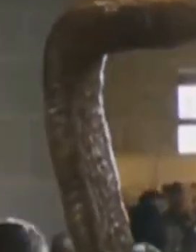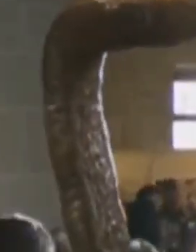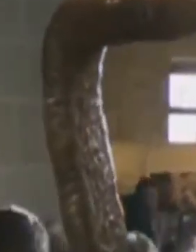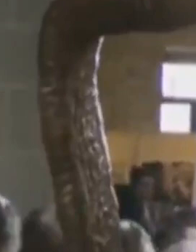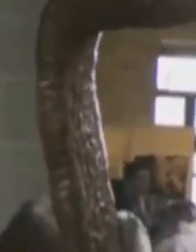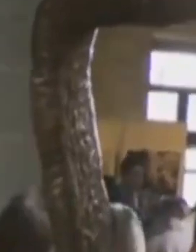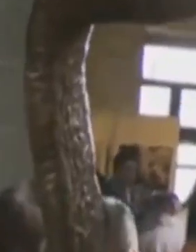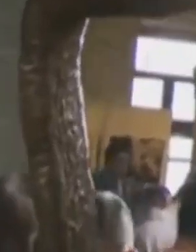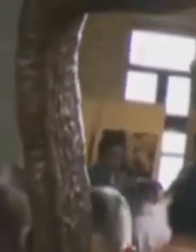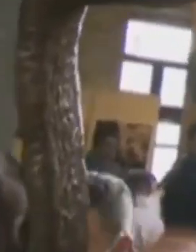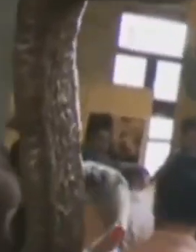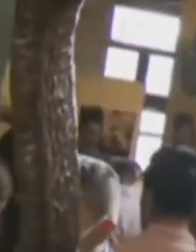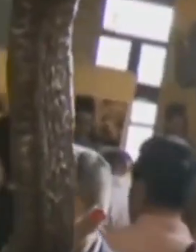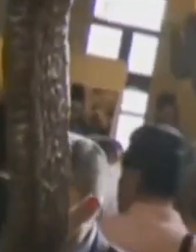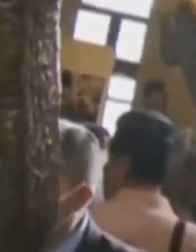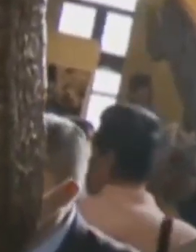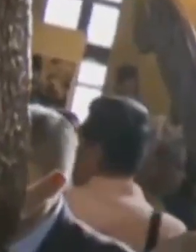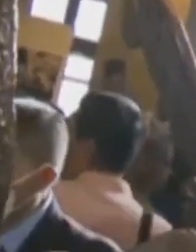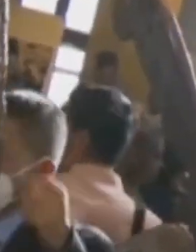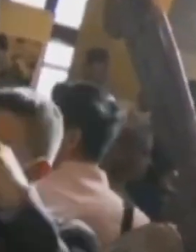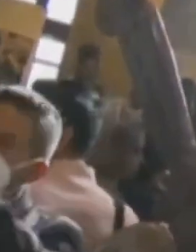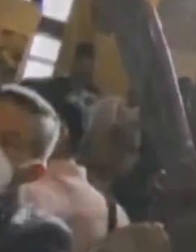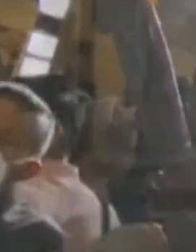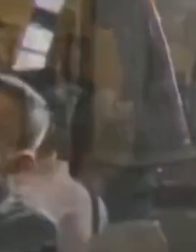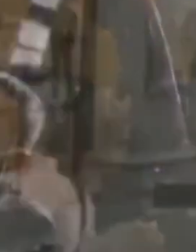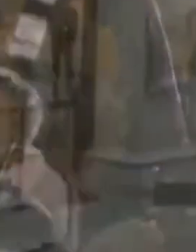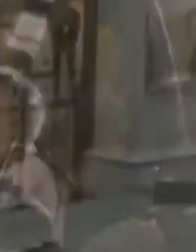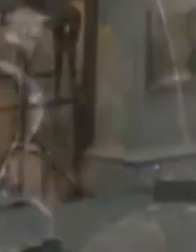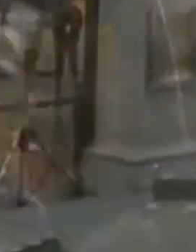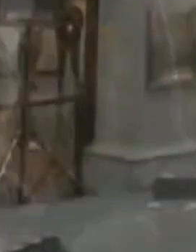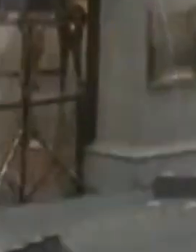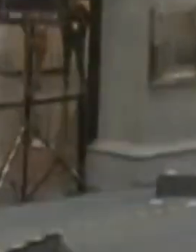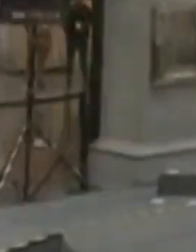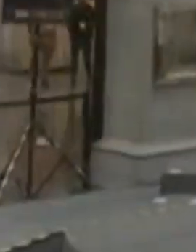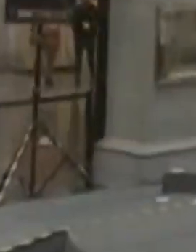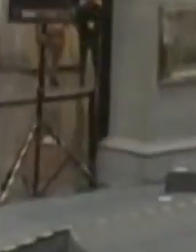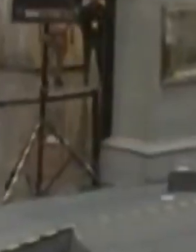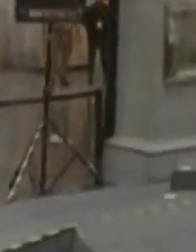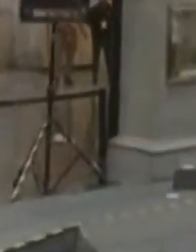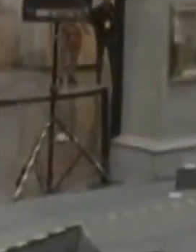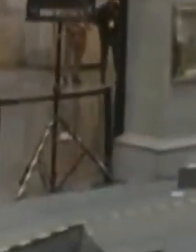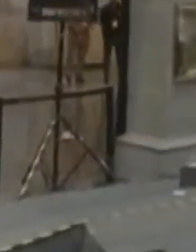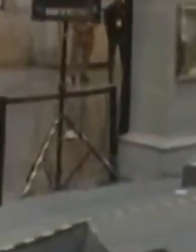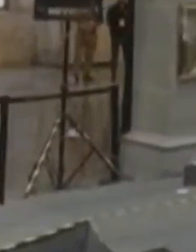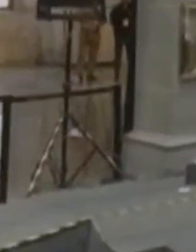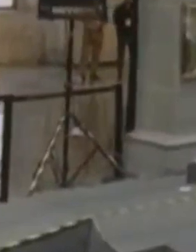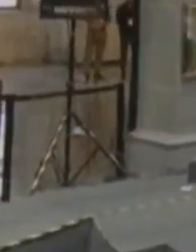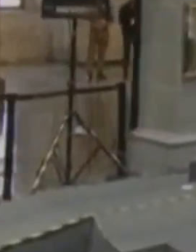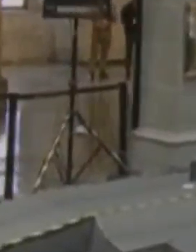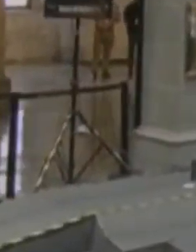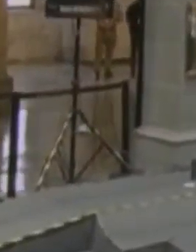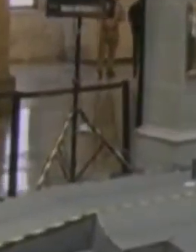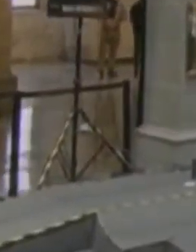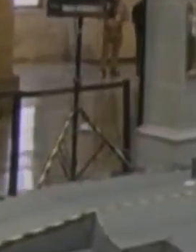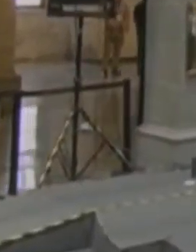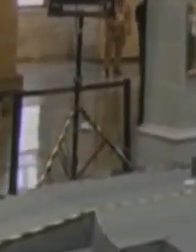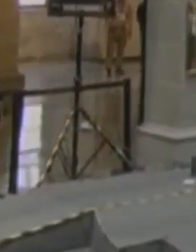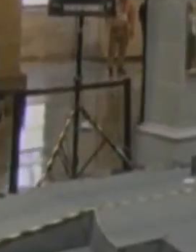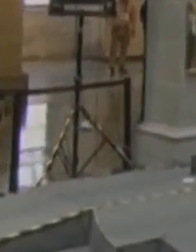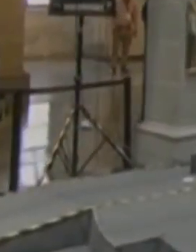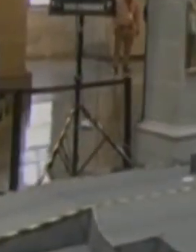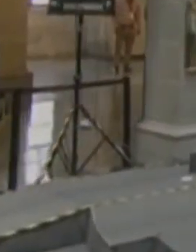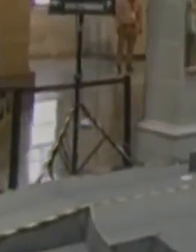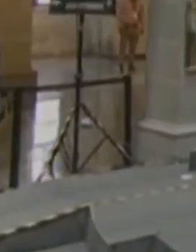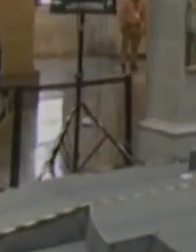para posteriormente escuchar también a la presidenta de la Comisión de la Medalla de Honor Belisario Domínguez, a la senadora